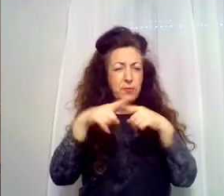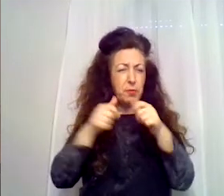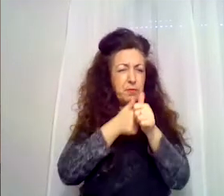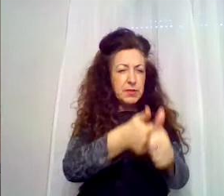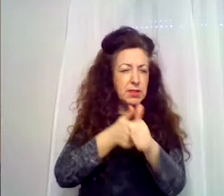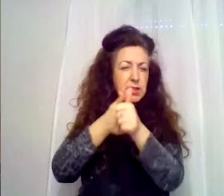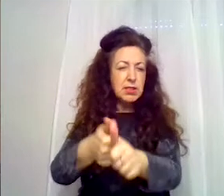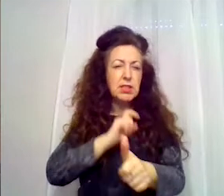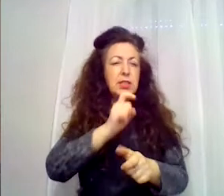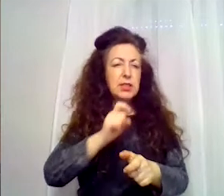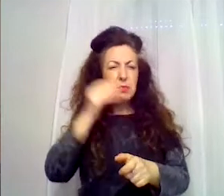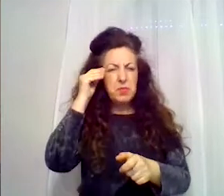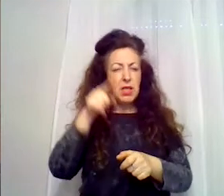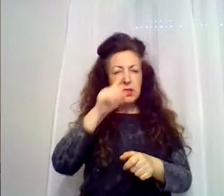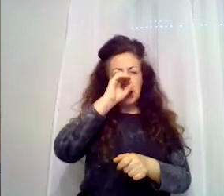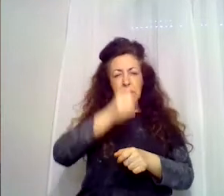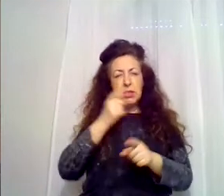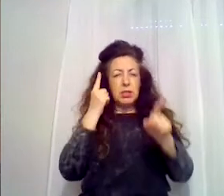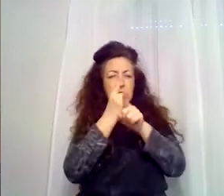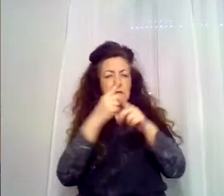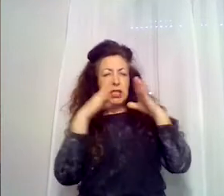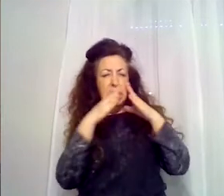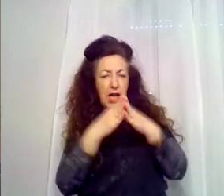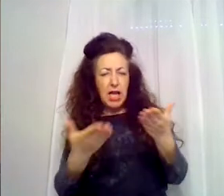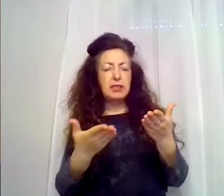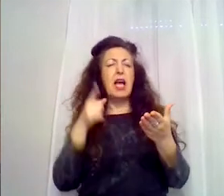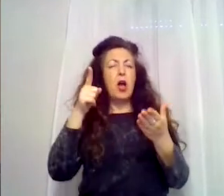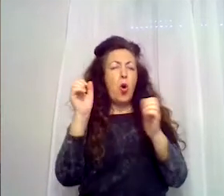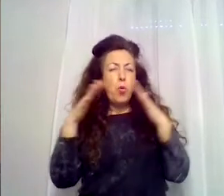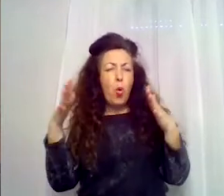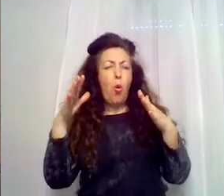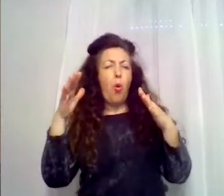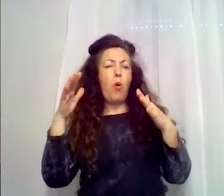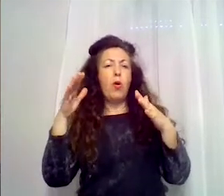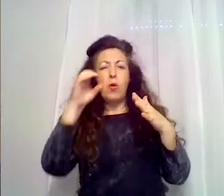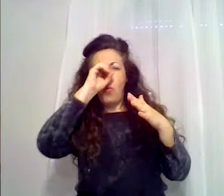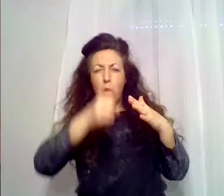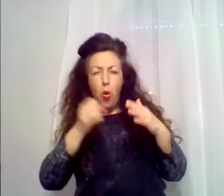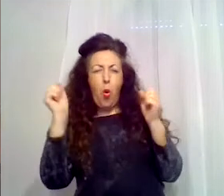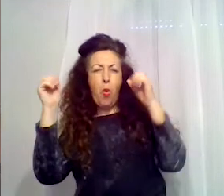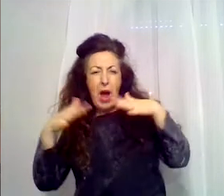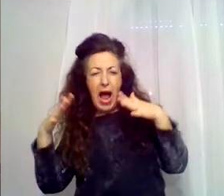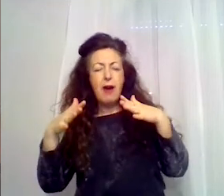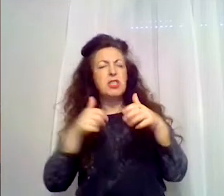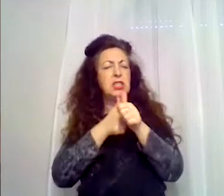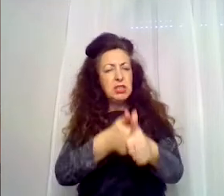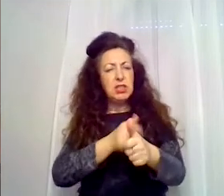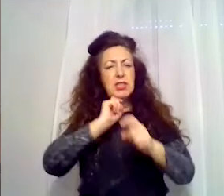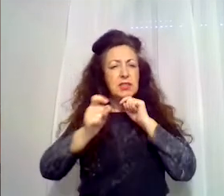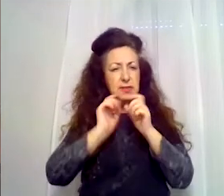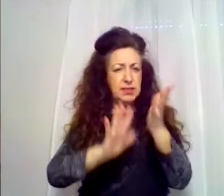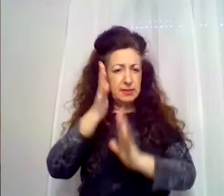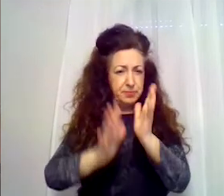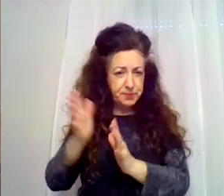moderno, se publica en el año 1585, creo que es, Reginald Scott, un inglés, lo que hace que es para luchar contra esa quema